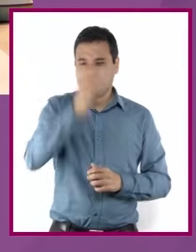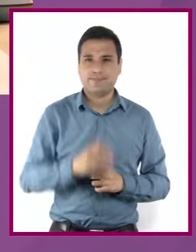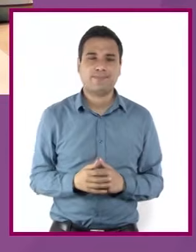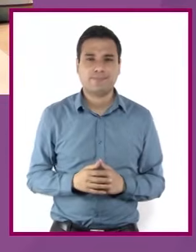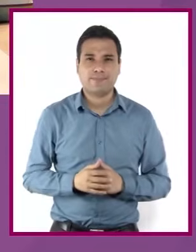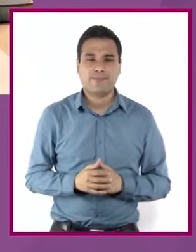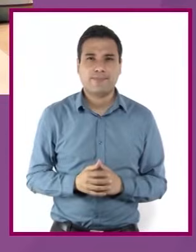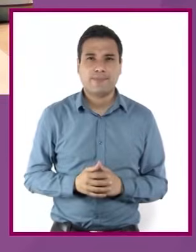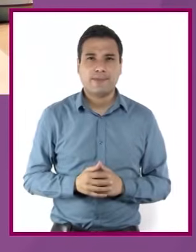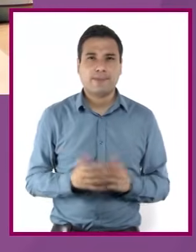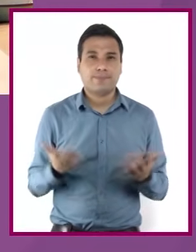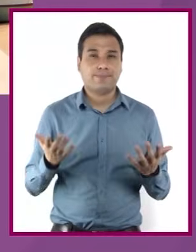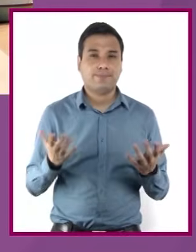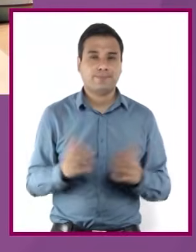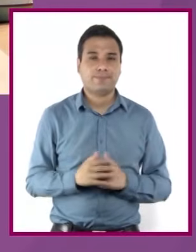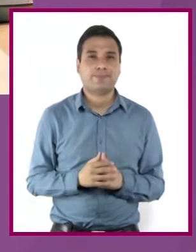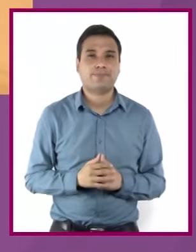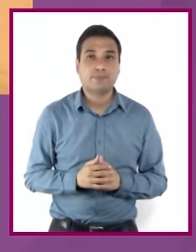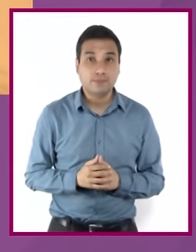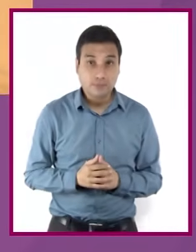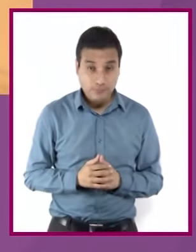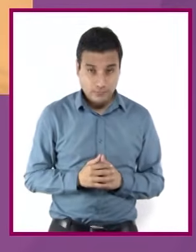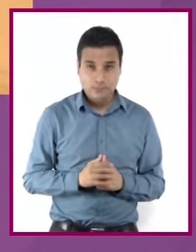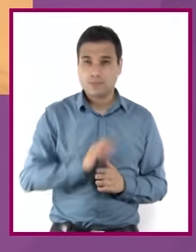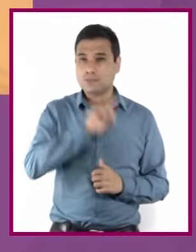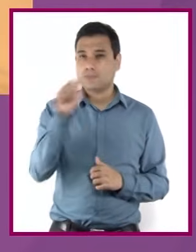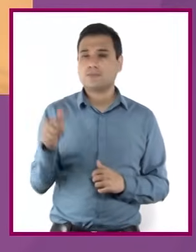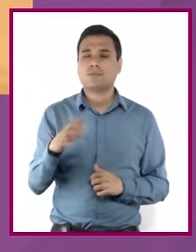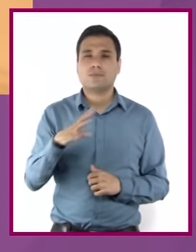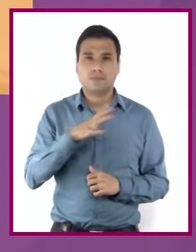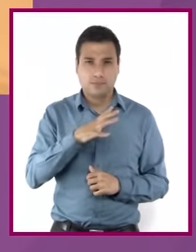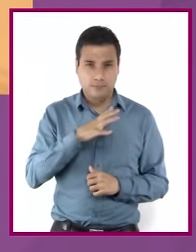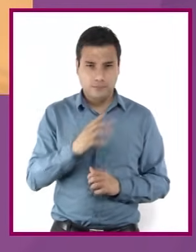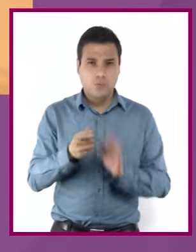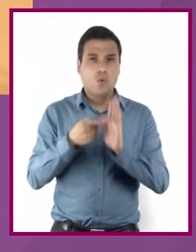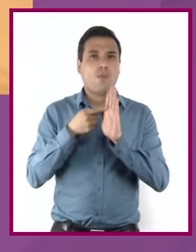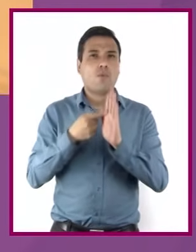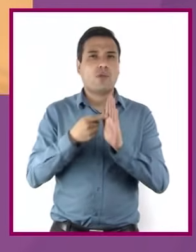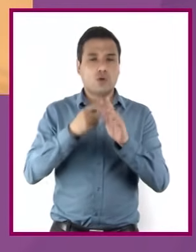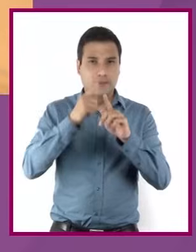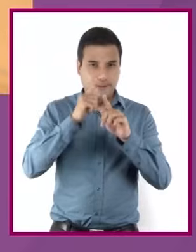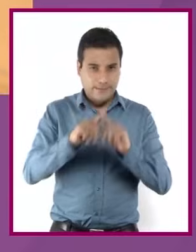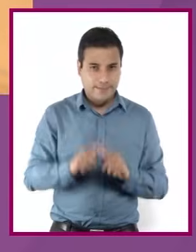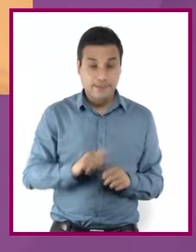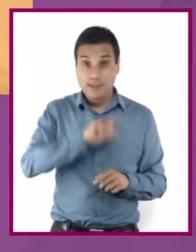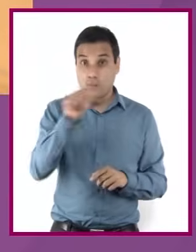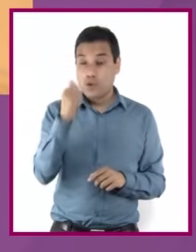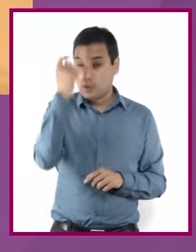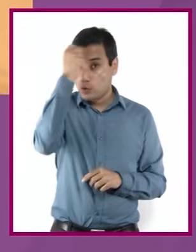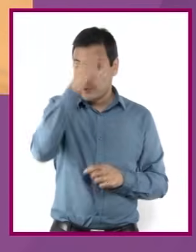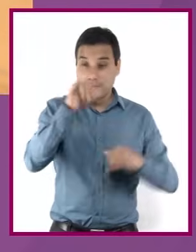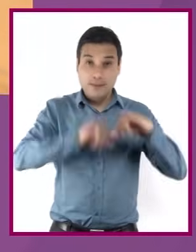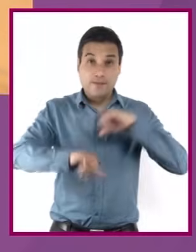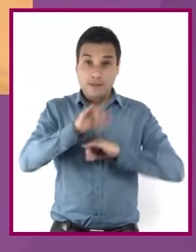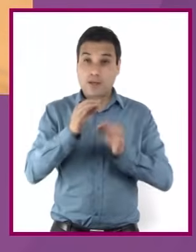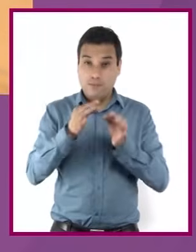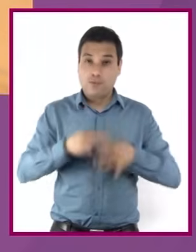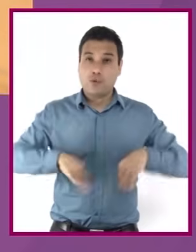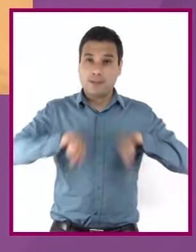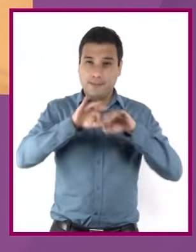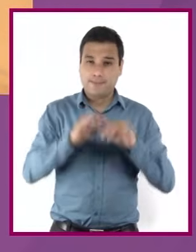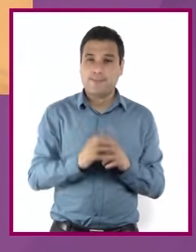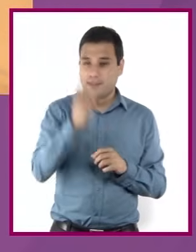esta pregunta dieron origen a diferentes modelos, y estos a una de las teorías científicas más importantes, la teoría